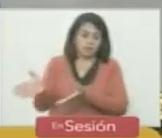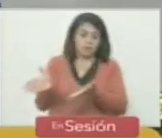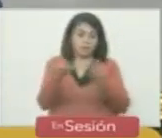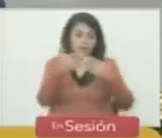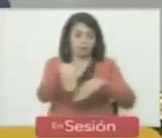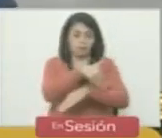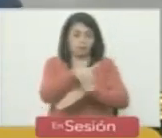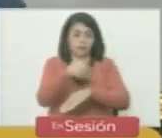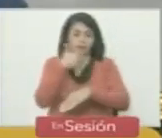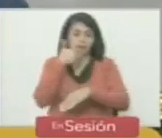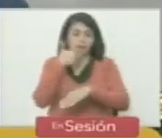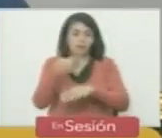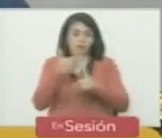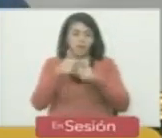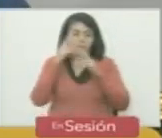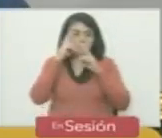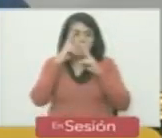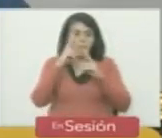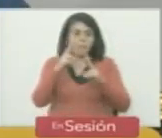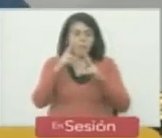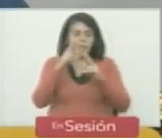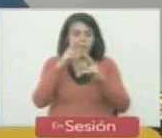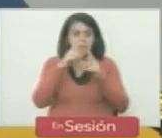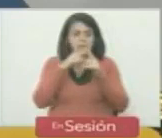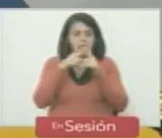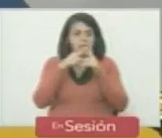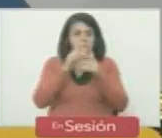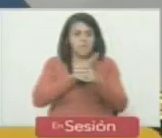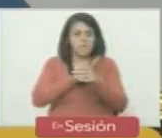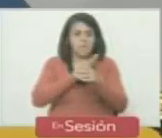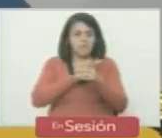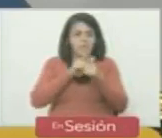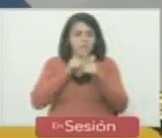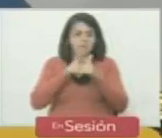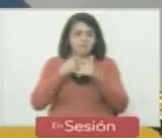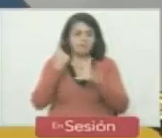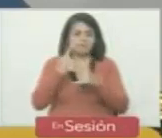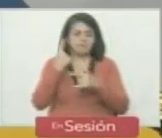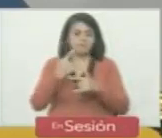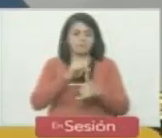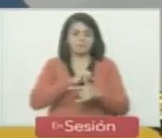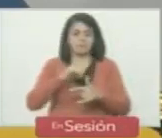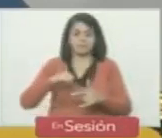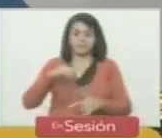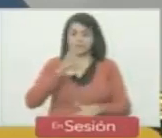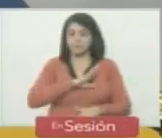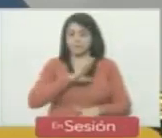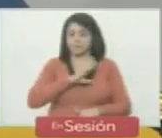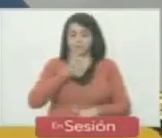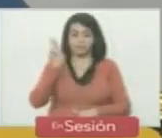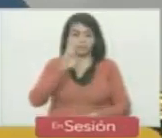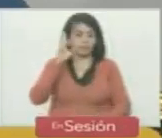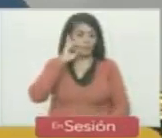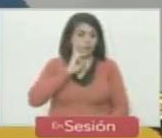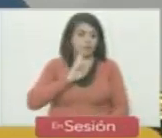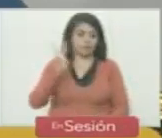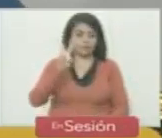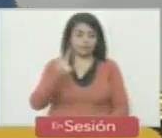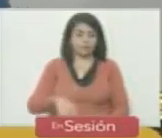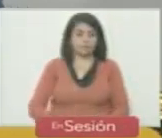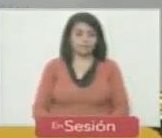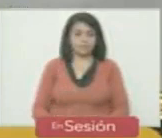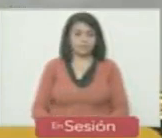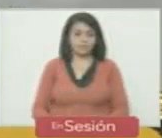a exigir respeto por los bienes que solamente le pertenecen a la República Bolivariana de